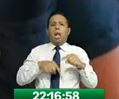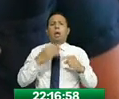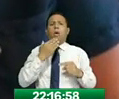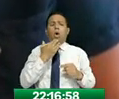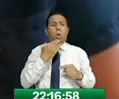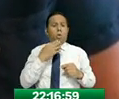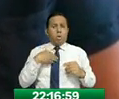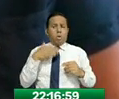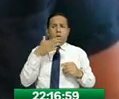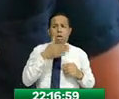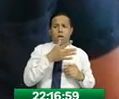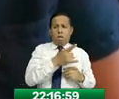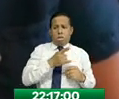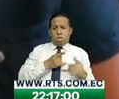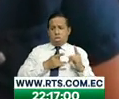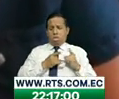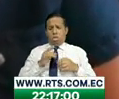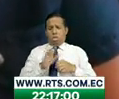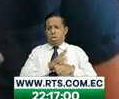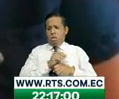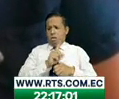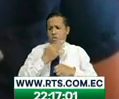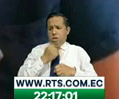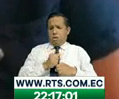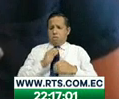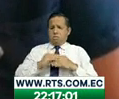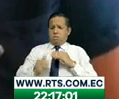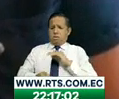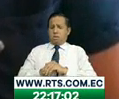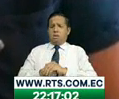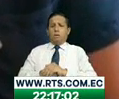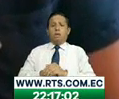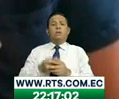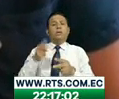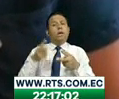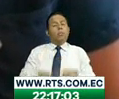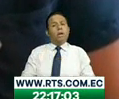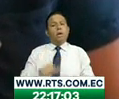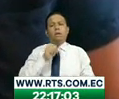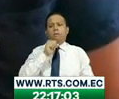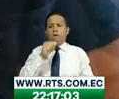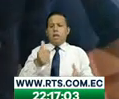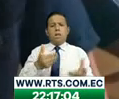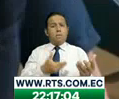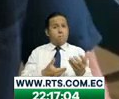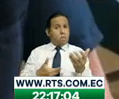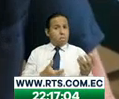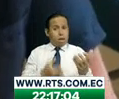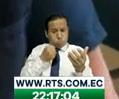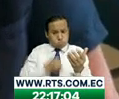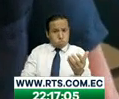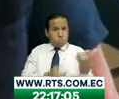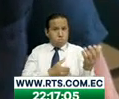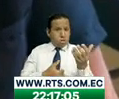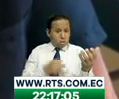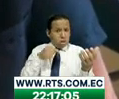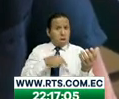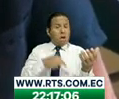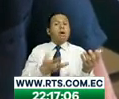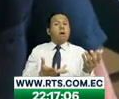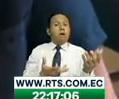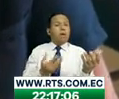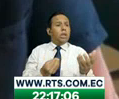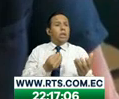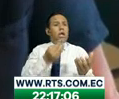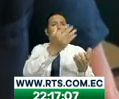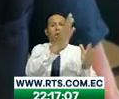de trabajo de los médicos y el poco acceso para tener atención de primera calidad a los recién nacidos. Las madres son dadas de alta